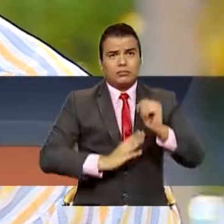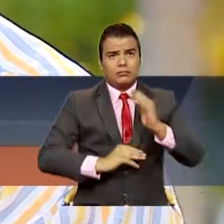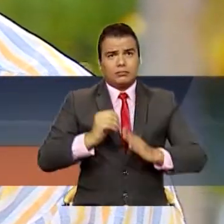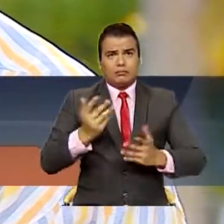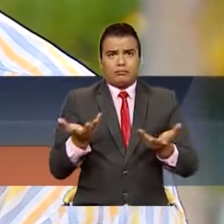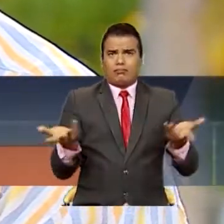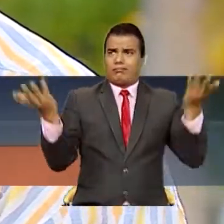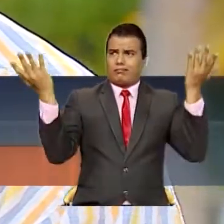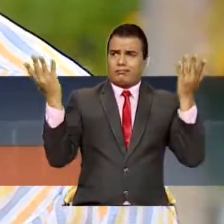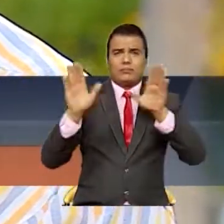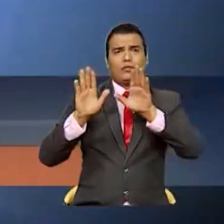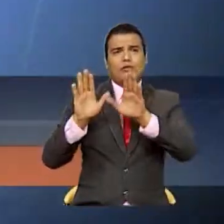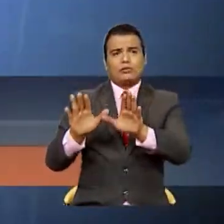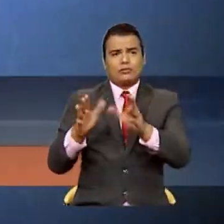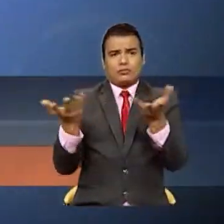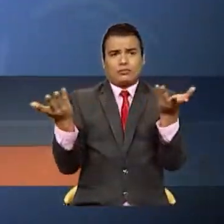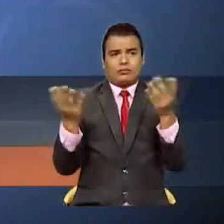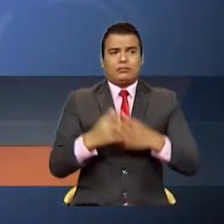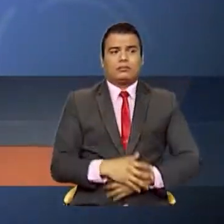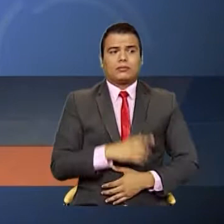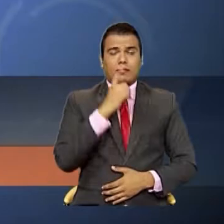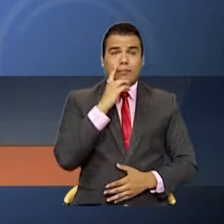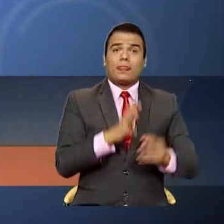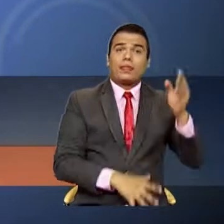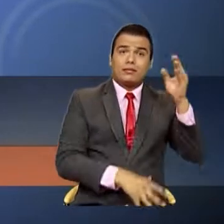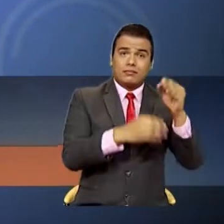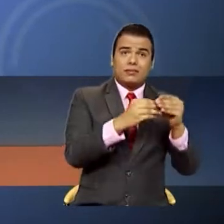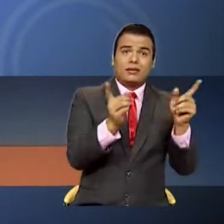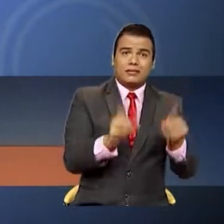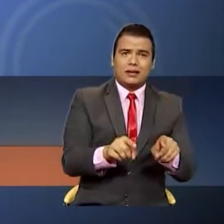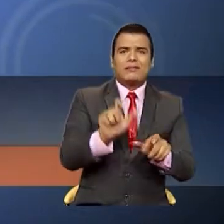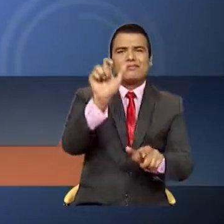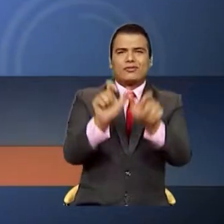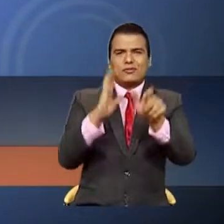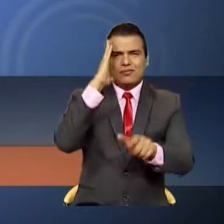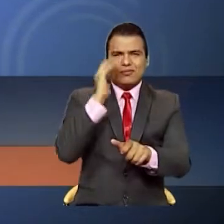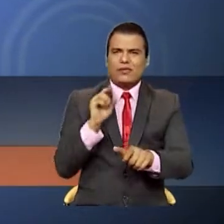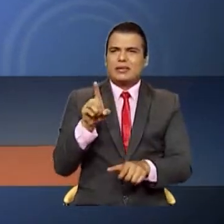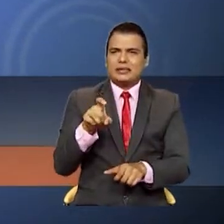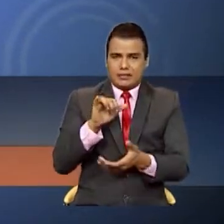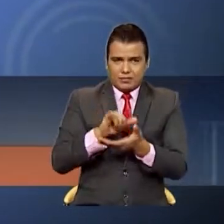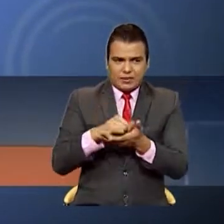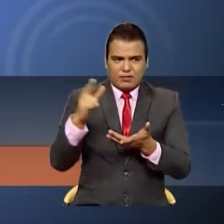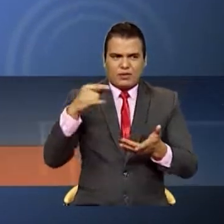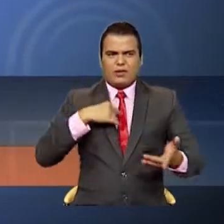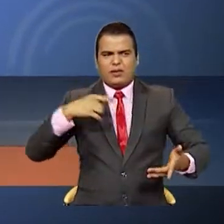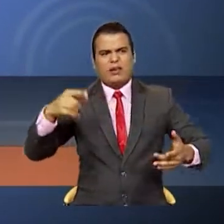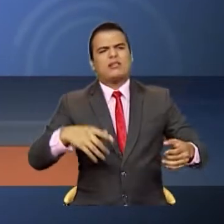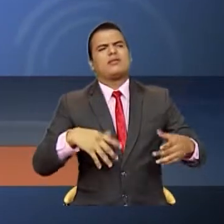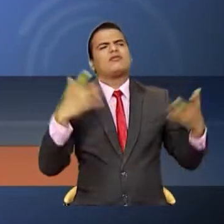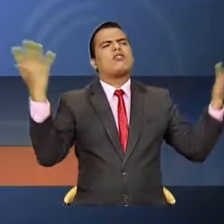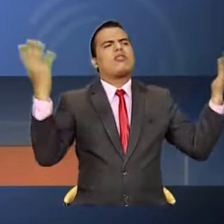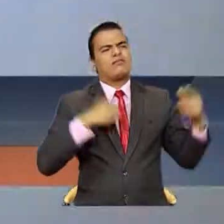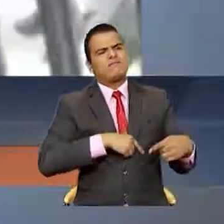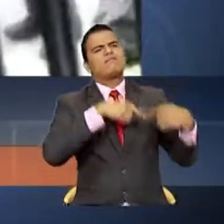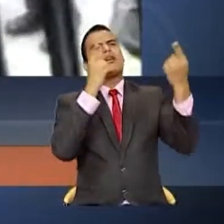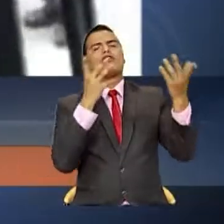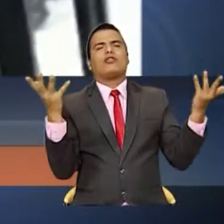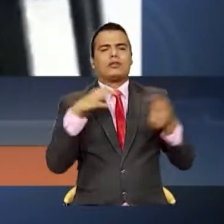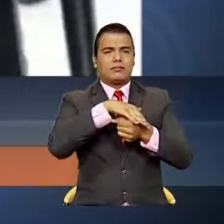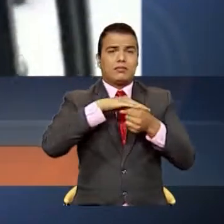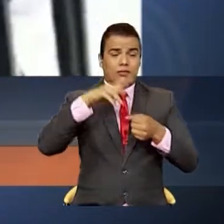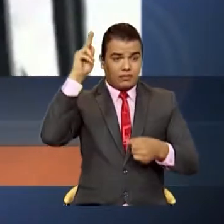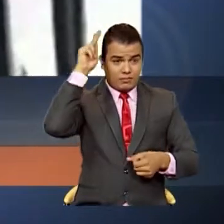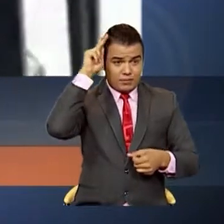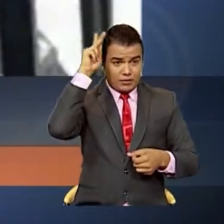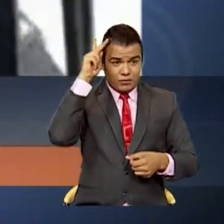e indefenso. Este hecho se suma a los de los seis policías involucrados en la sonada registrada en el barrio Petecuy, donde